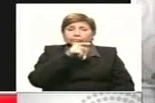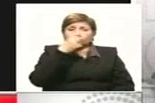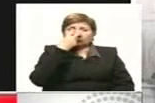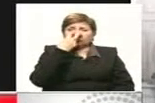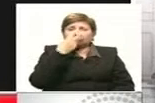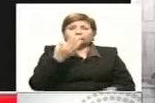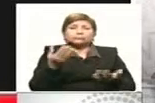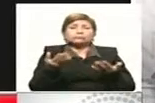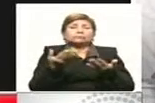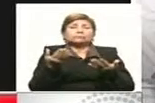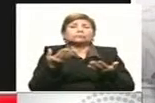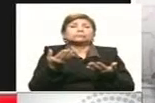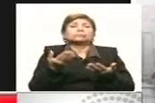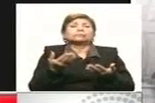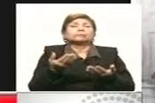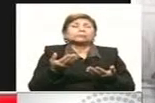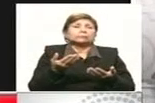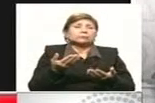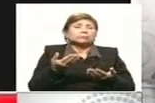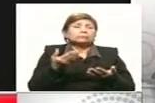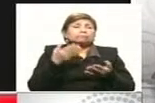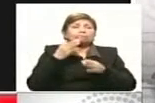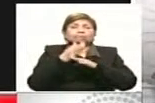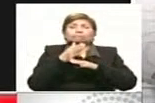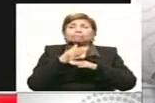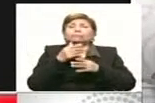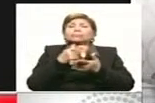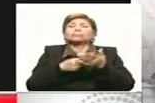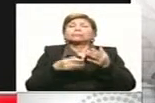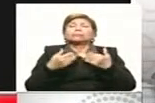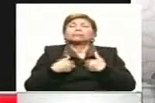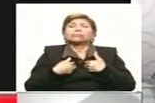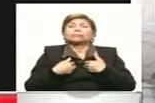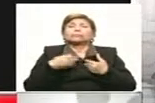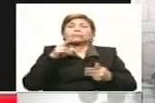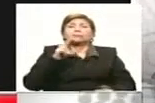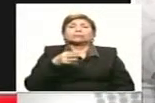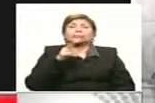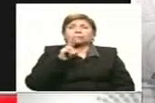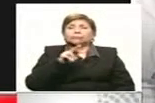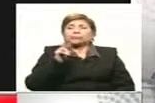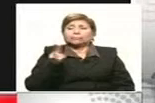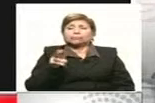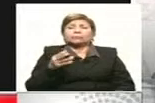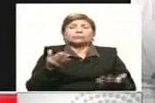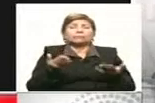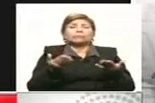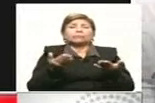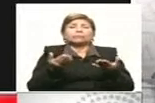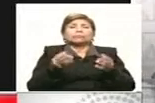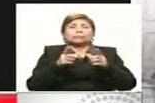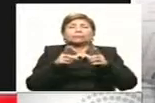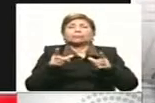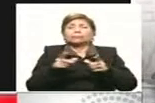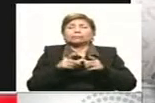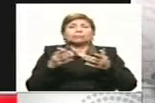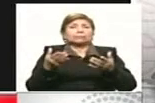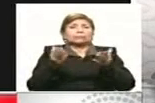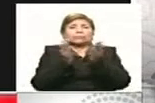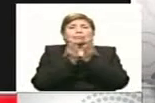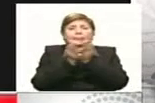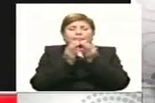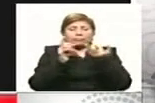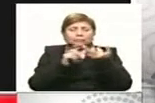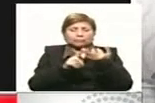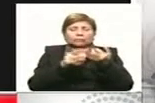están las obras o en qué esas intervenciones que van a tener el financiamiento para el año 2022, en qué sector están. Están en el sector educación,